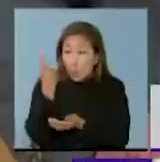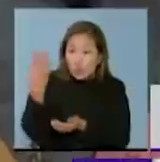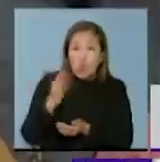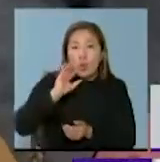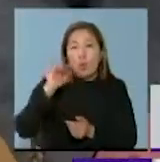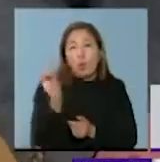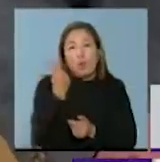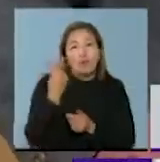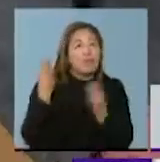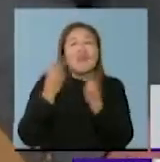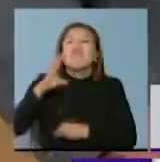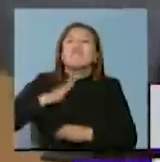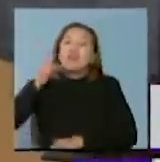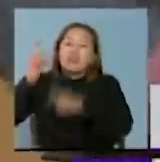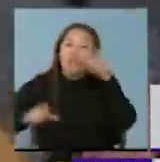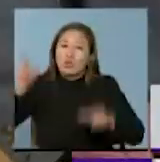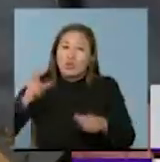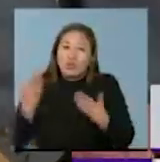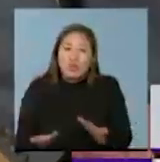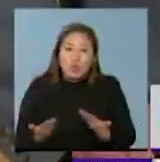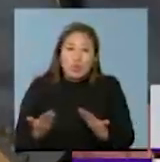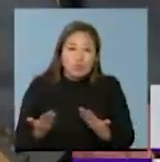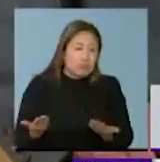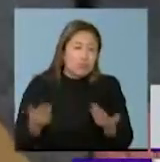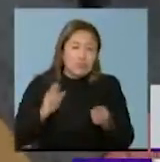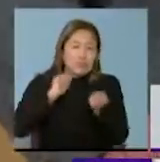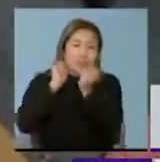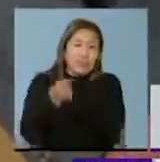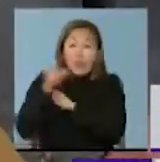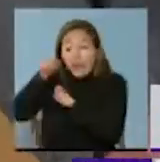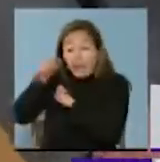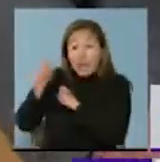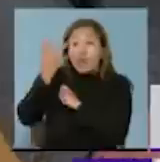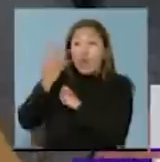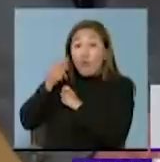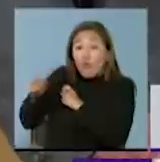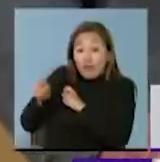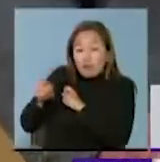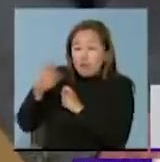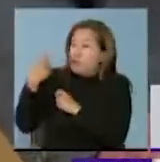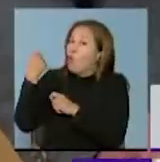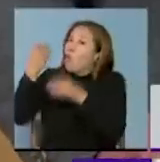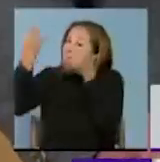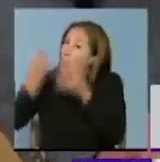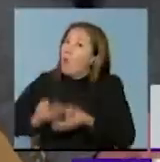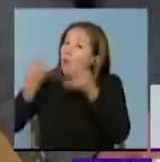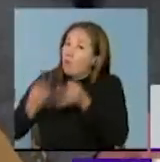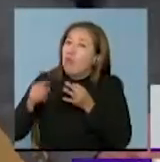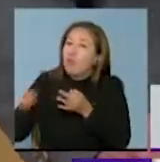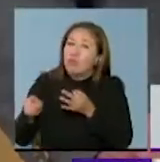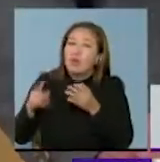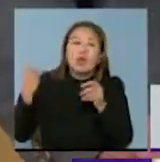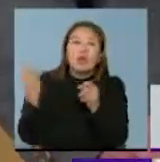terribles de población. De inversión de la pirámide poblacional. Ellos que nos llevan 30 años de ventaja, o 40, no sé,